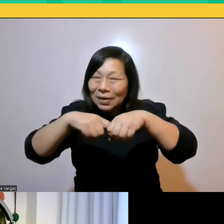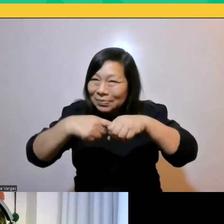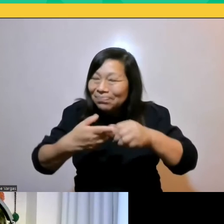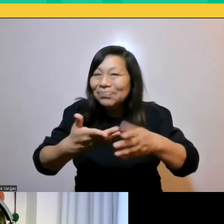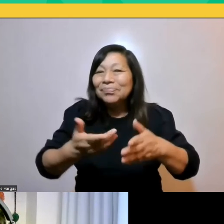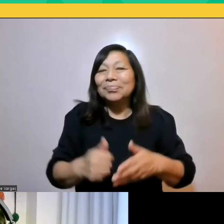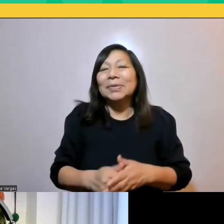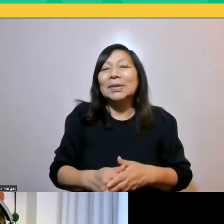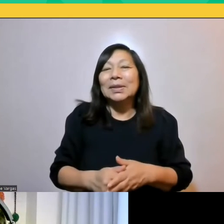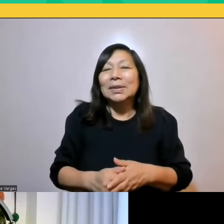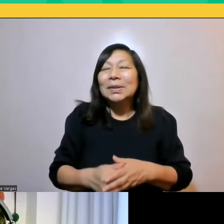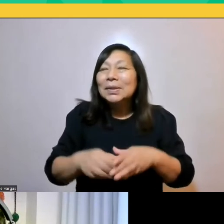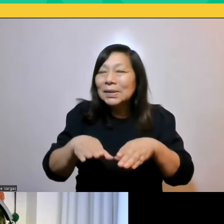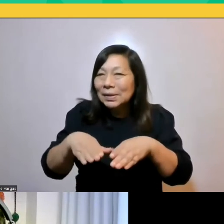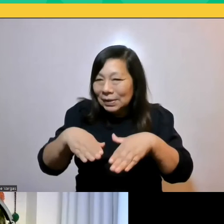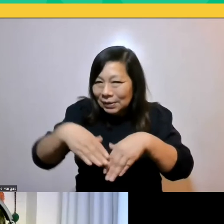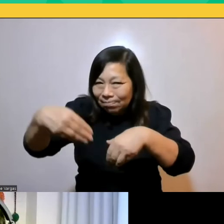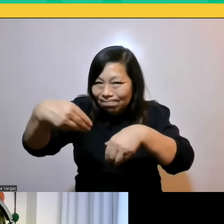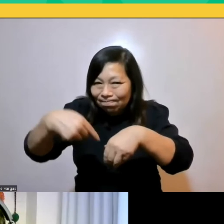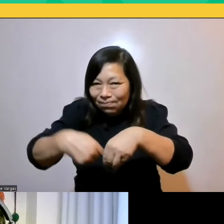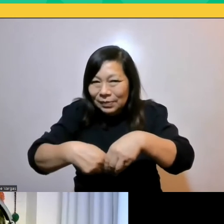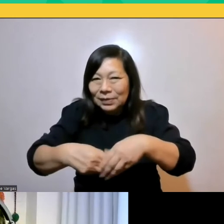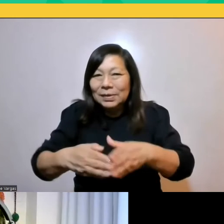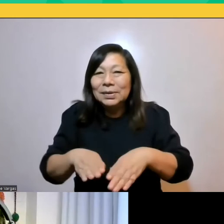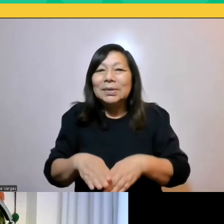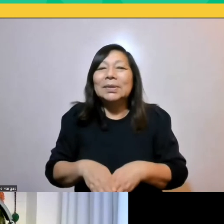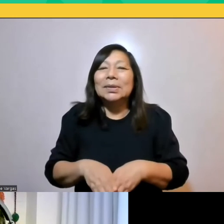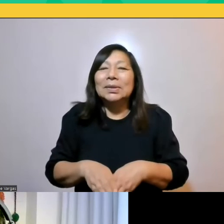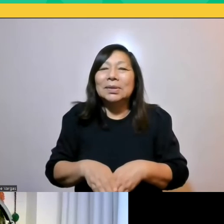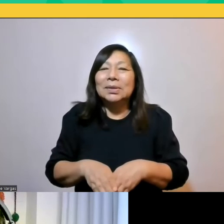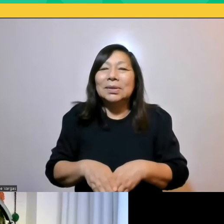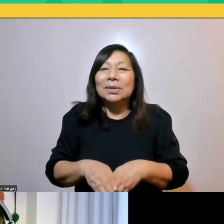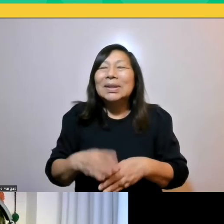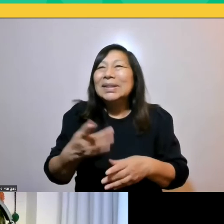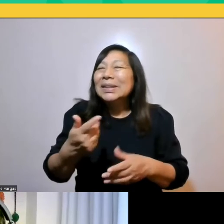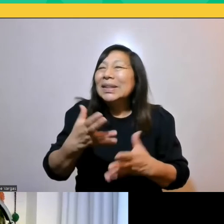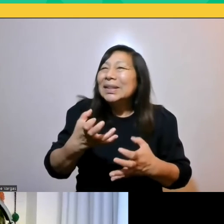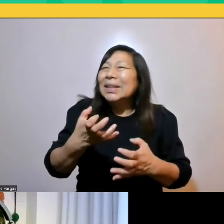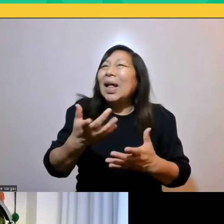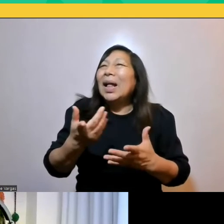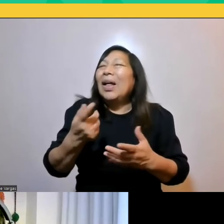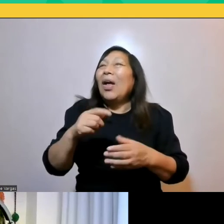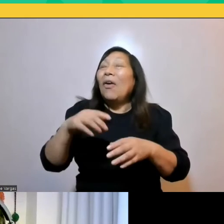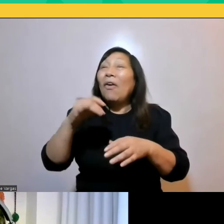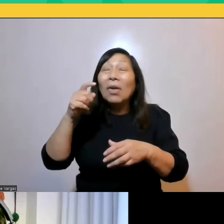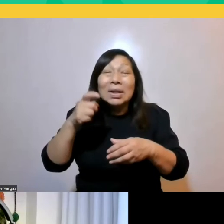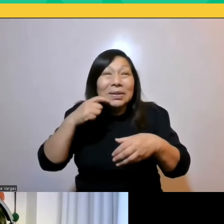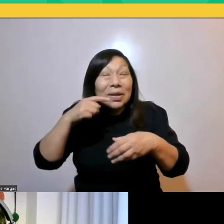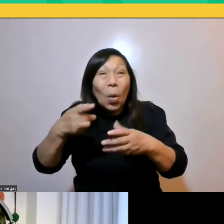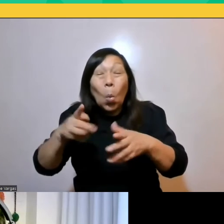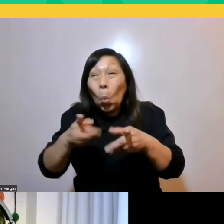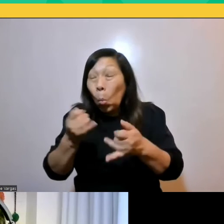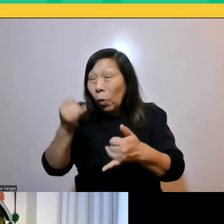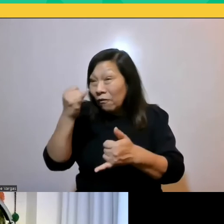nivel de la vagina y esta apoya la vejiga, suelen haber ganas de miccionar terminando las